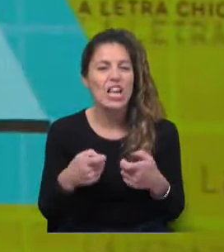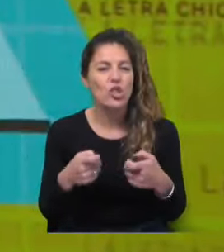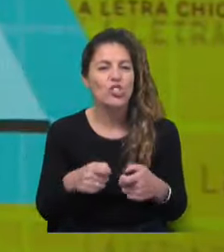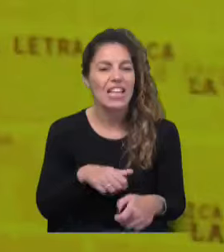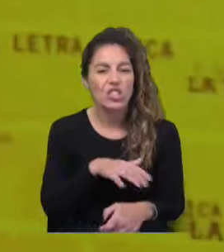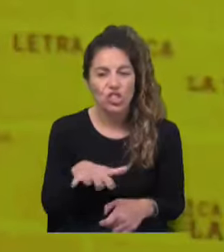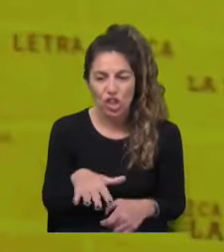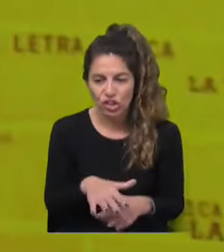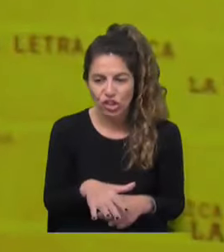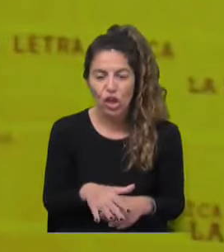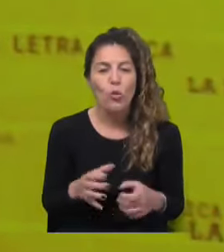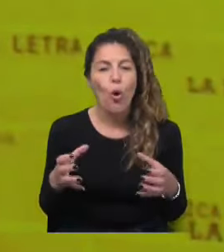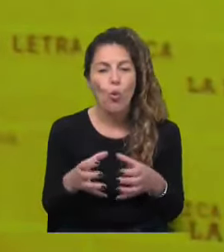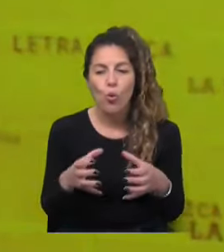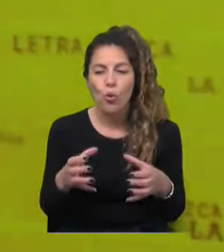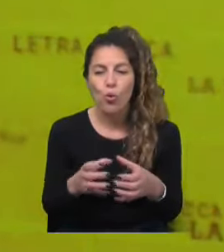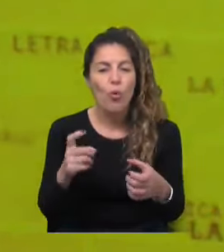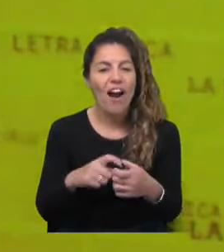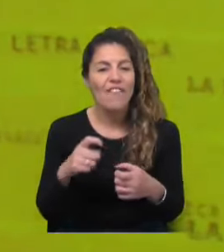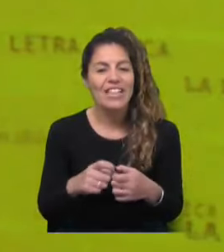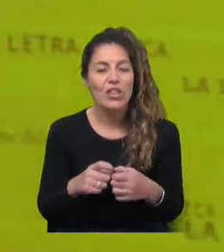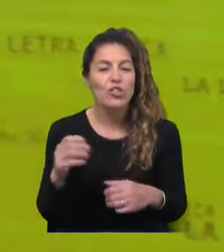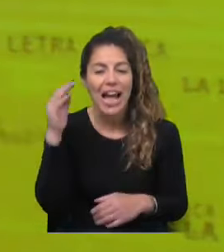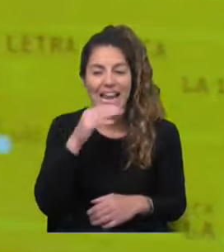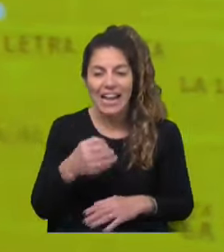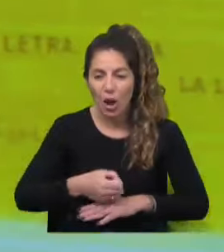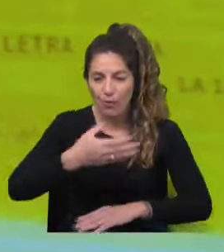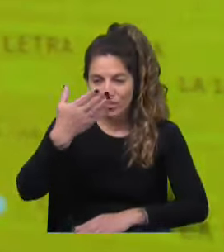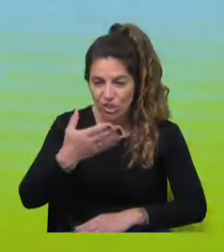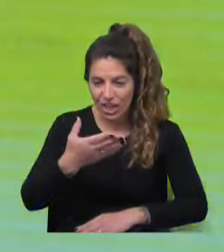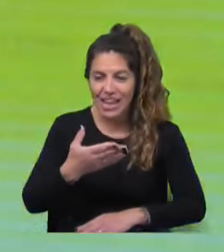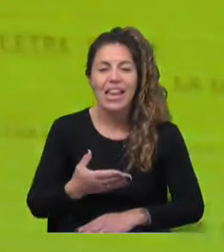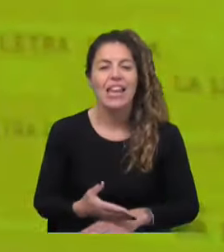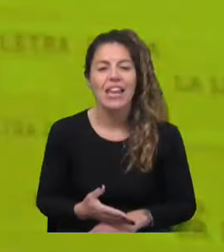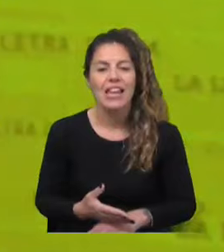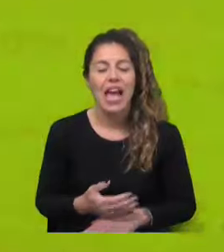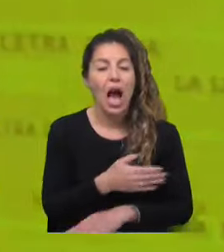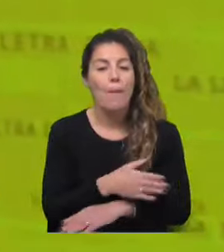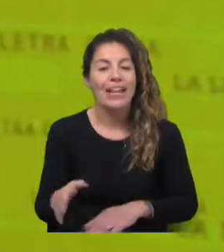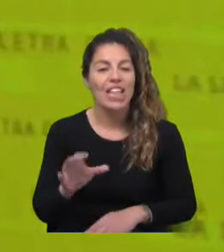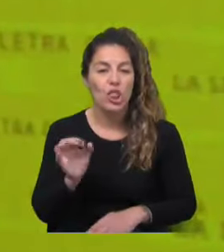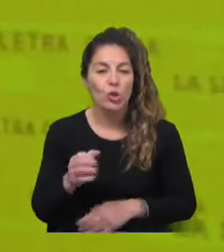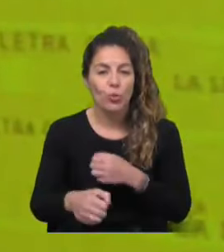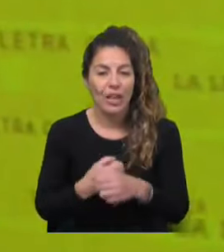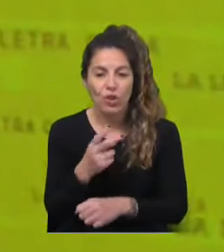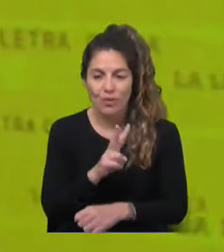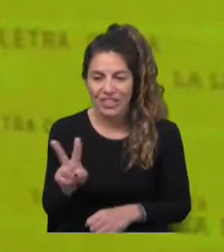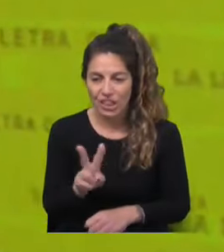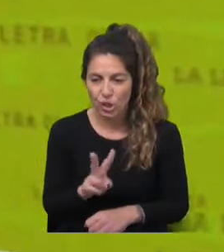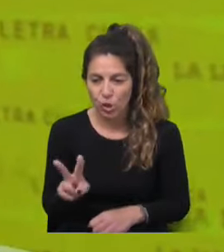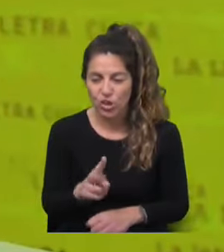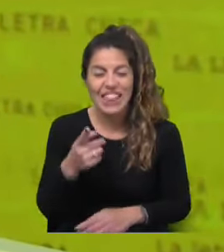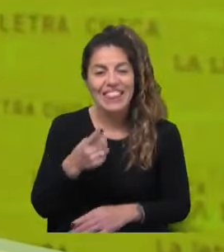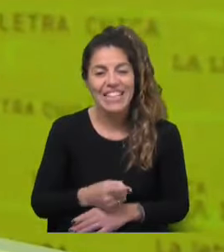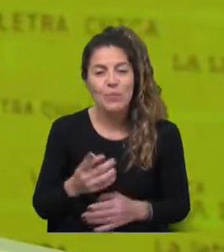empezar? Bueno, somos un grupo de afiliados a la Caja Profesional que a partir de octubre del 2022